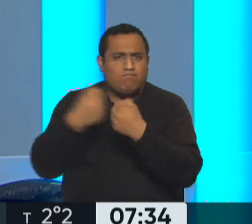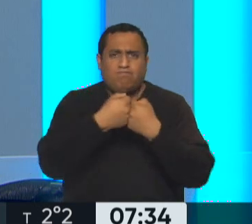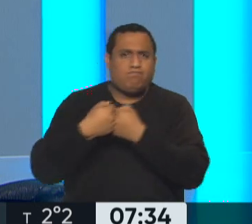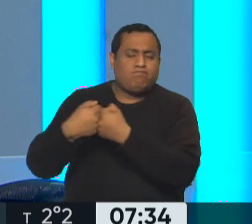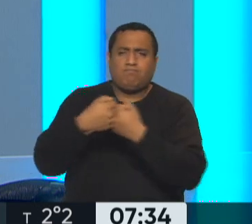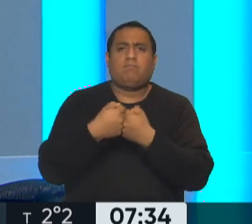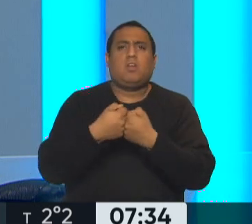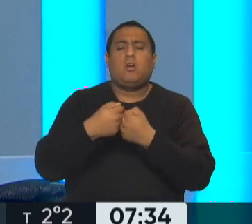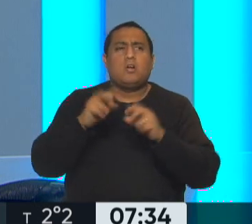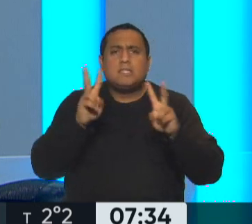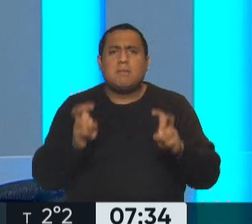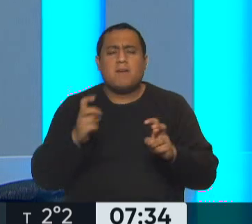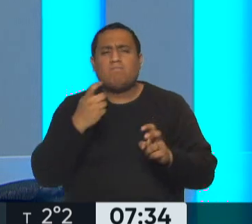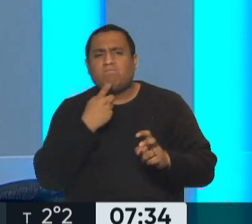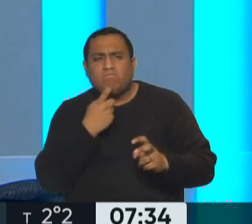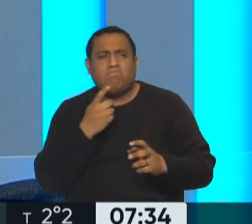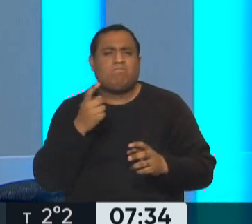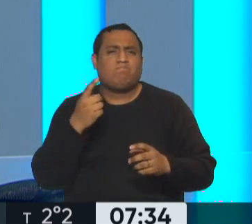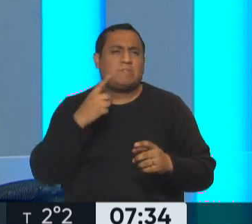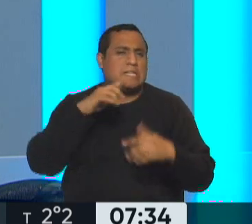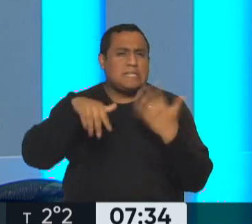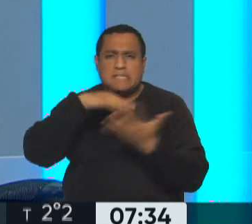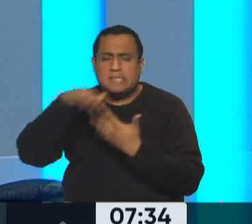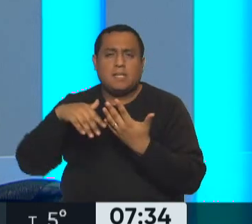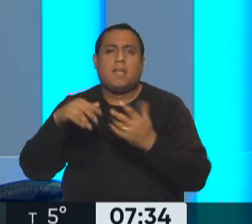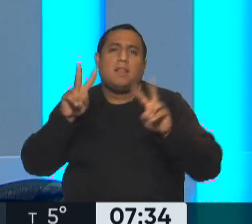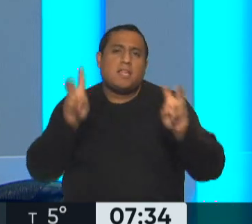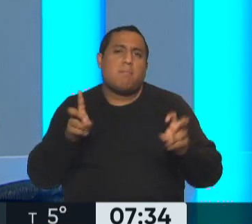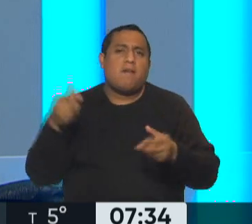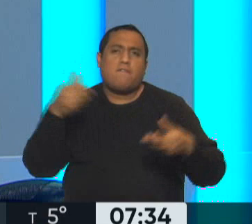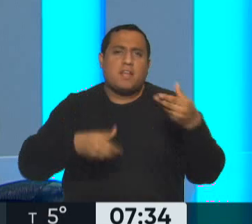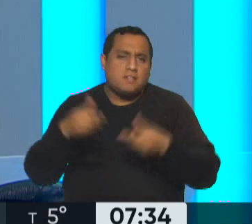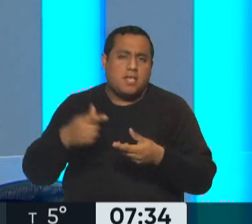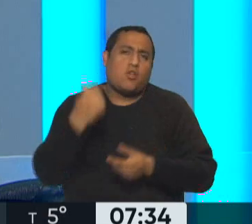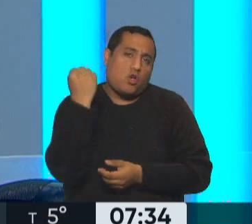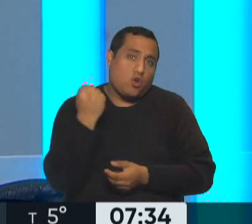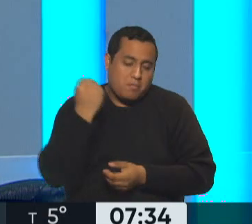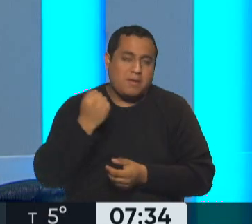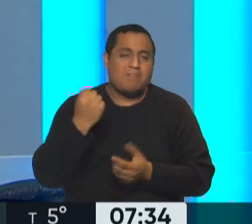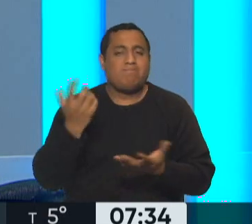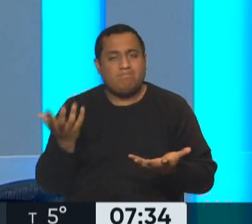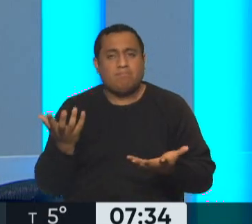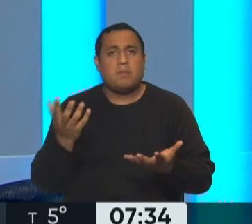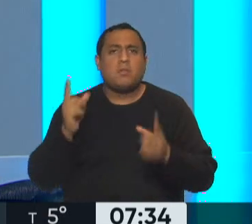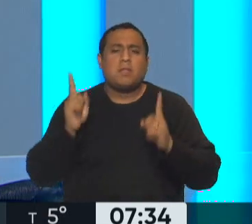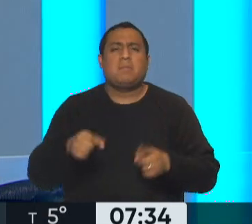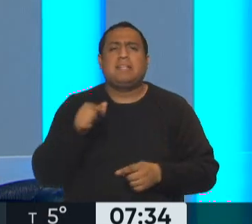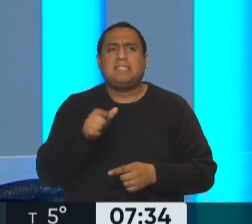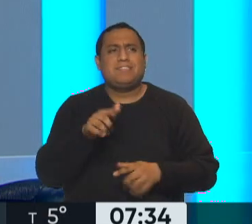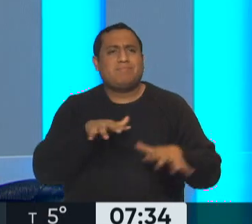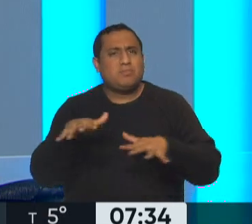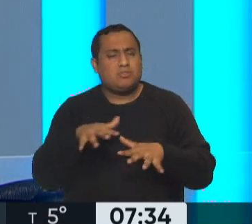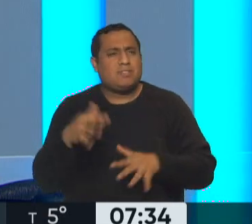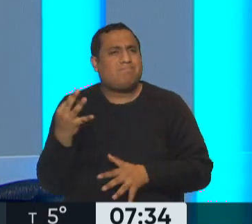temas que generan un poco de ruido como decíamos los temas más financieros más económicos pero lo cierto que también hay un clima muy